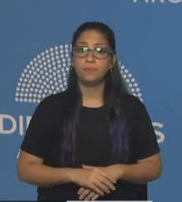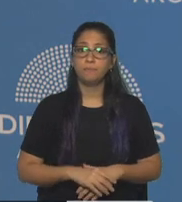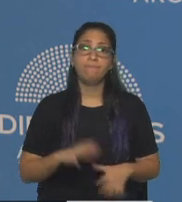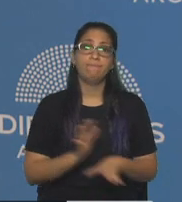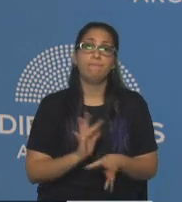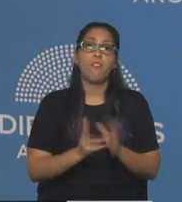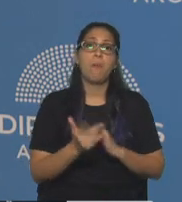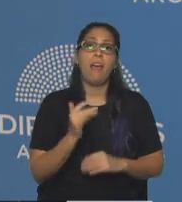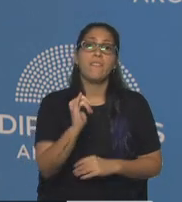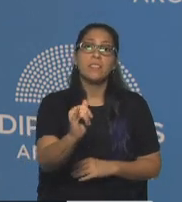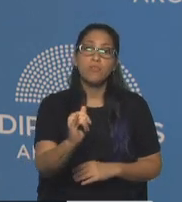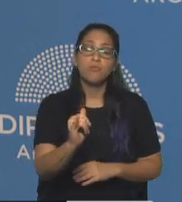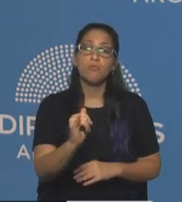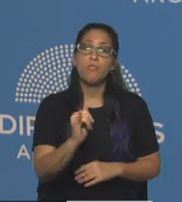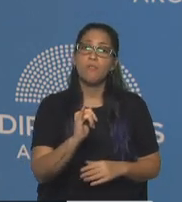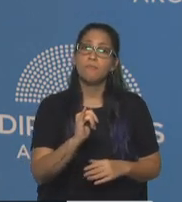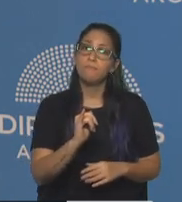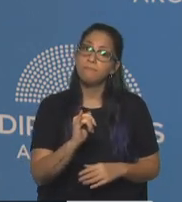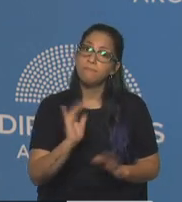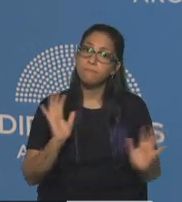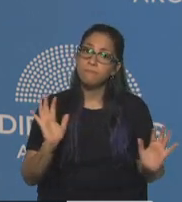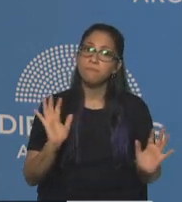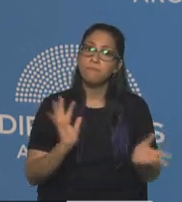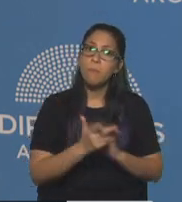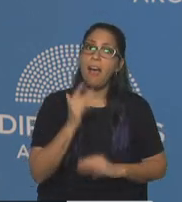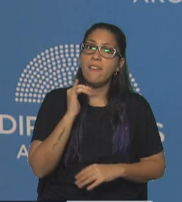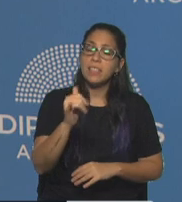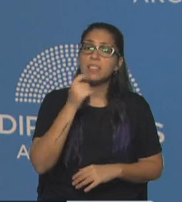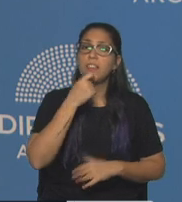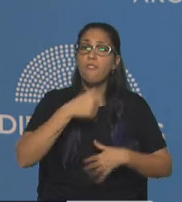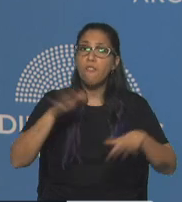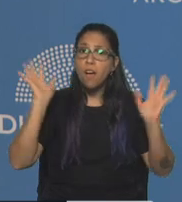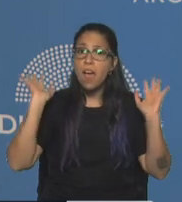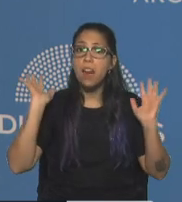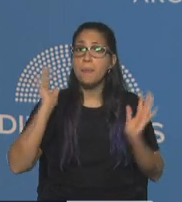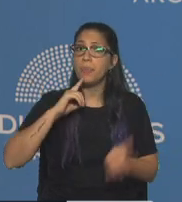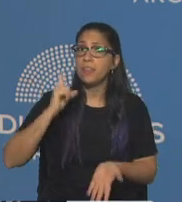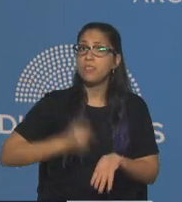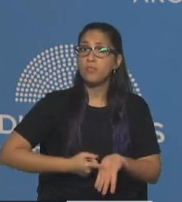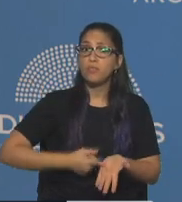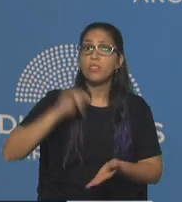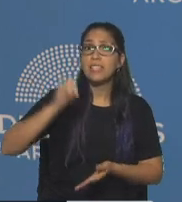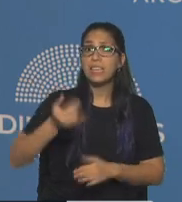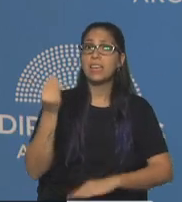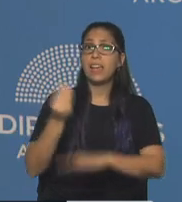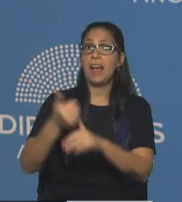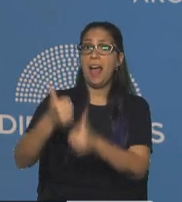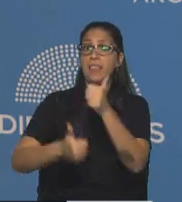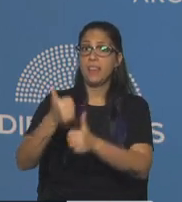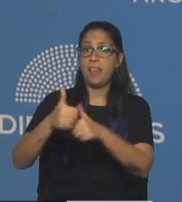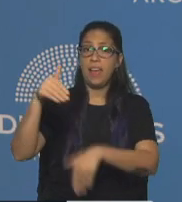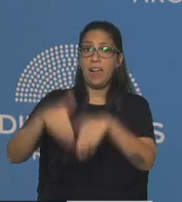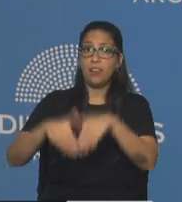aviso, una forma de avisar que, bueno, si hay eventualmente la decisión de ser candidata en la